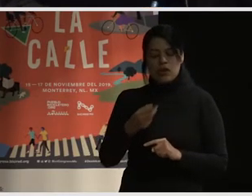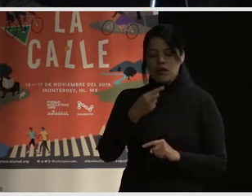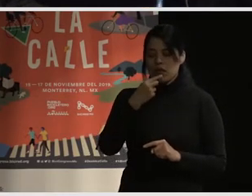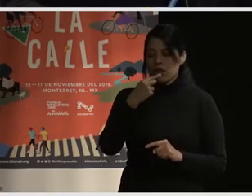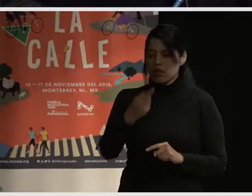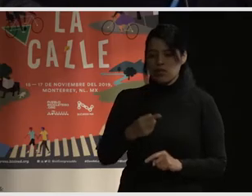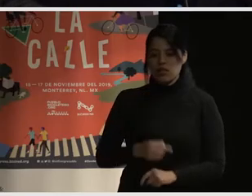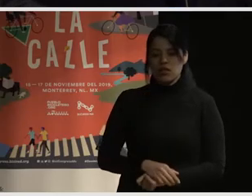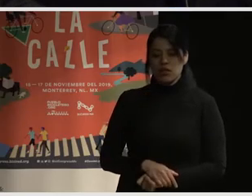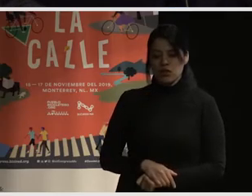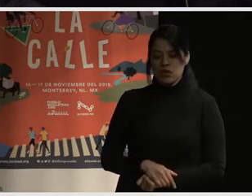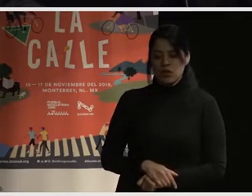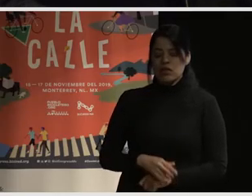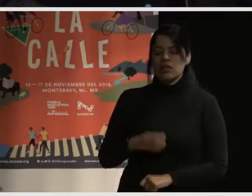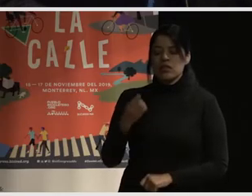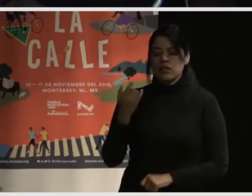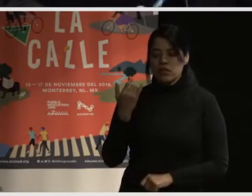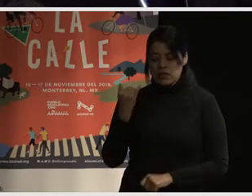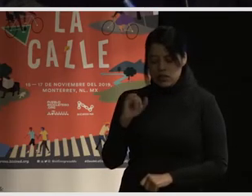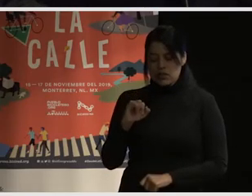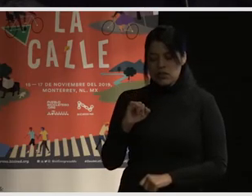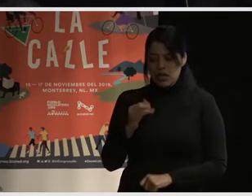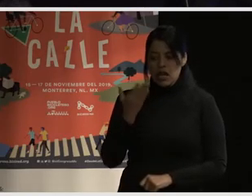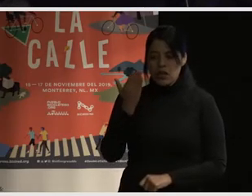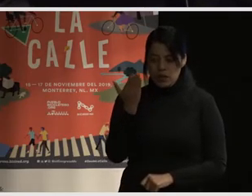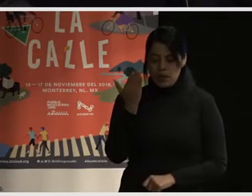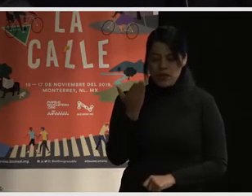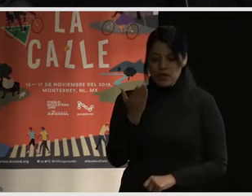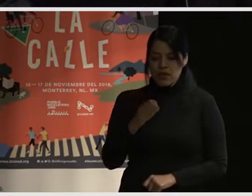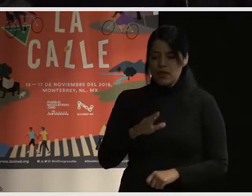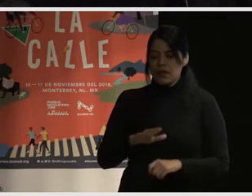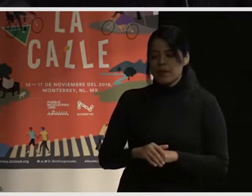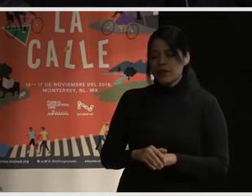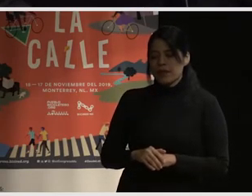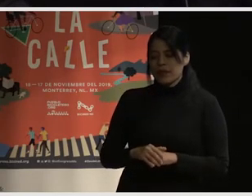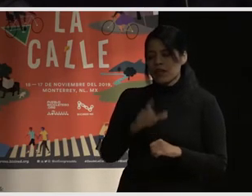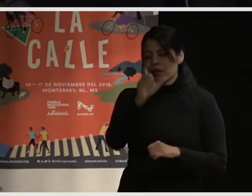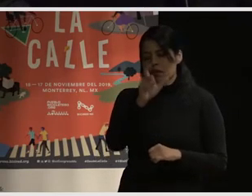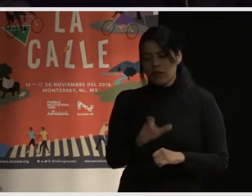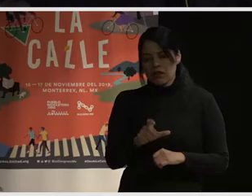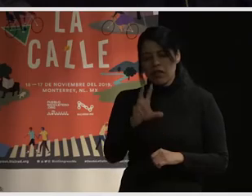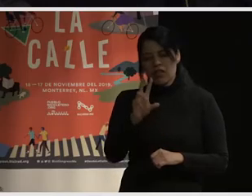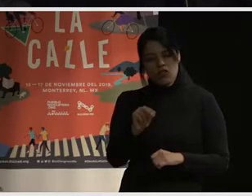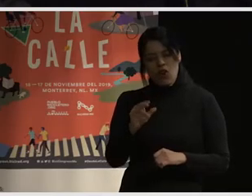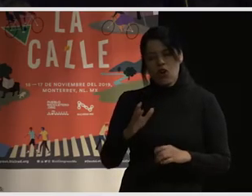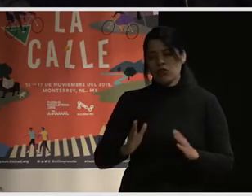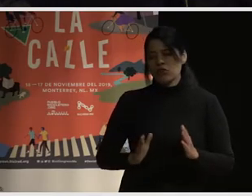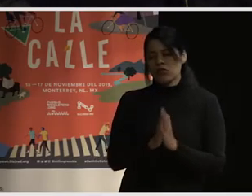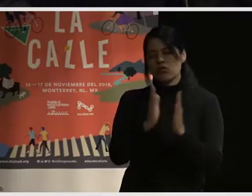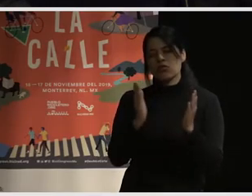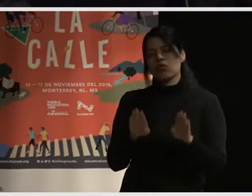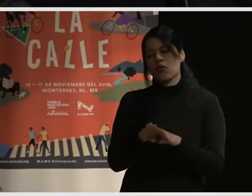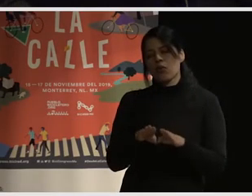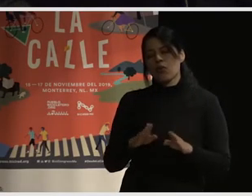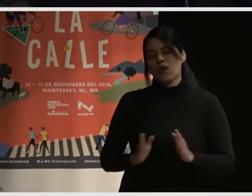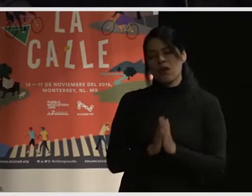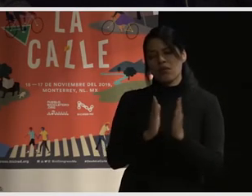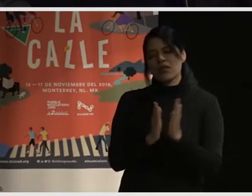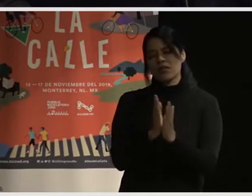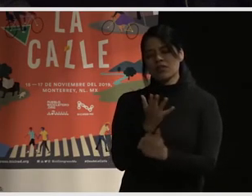y si hay una demanda lo que yo más que de identidad sería como la participación y la responsabilidad que toman